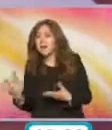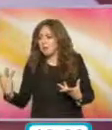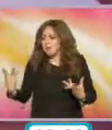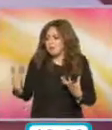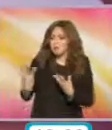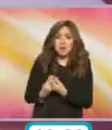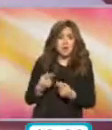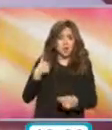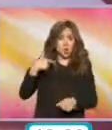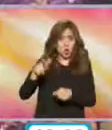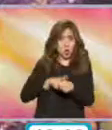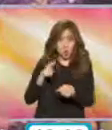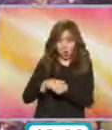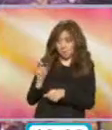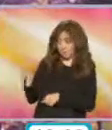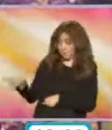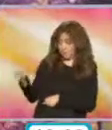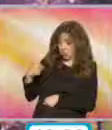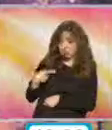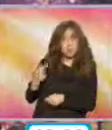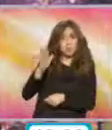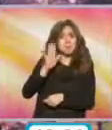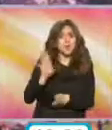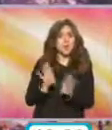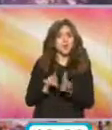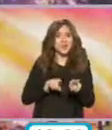tus colores es tu hermano. Claro. Claro.